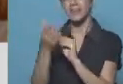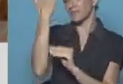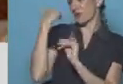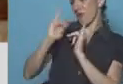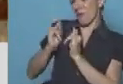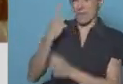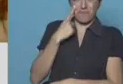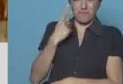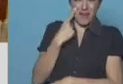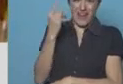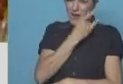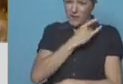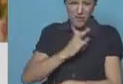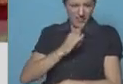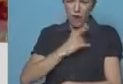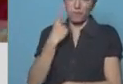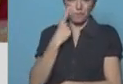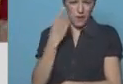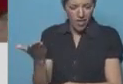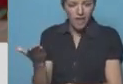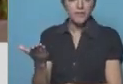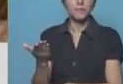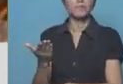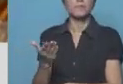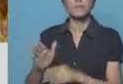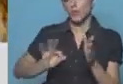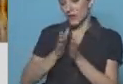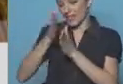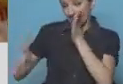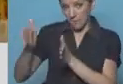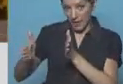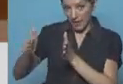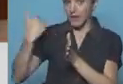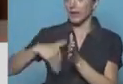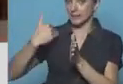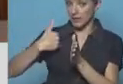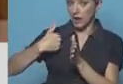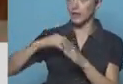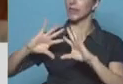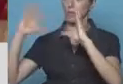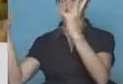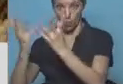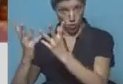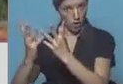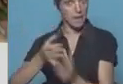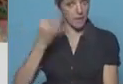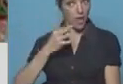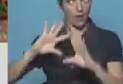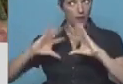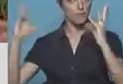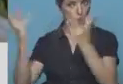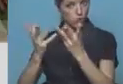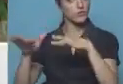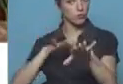la universidad, en una etapa de la República Argentina y del mundo, porque no era un fenómeno de la Argentina, era un fenómeno global,